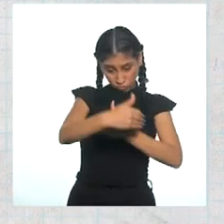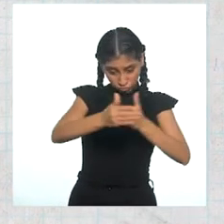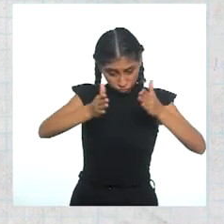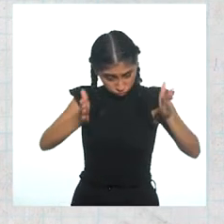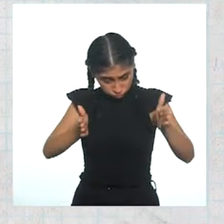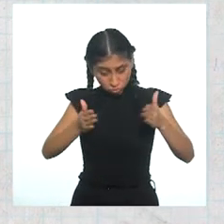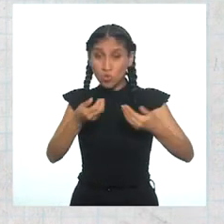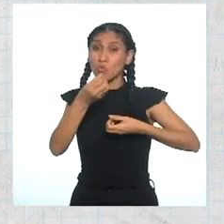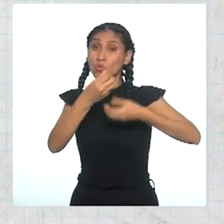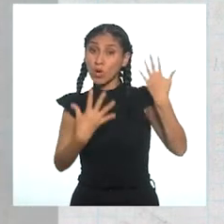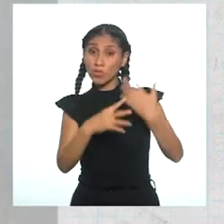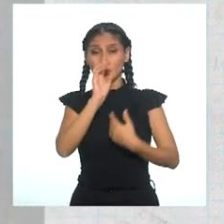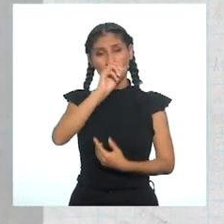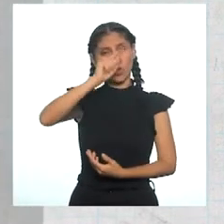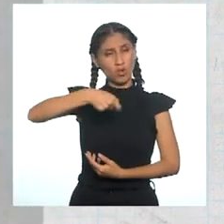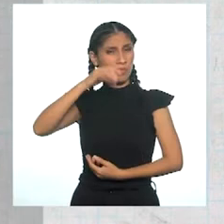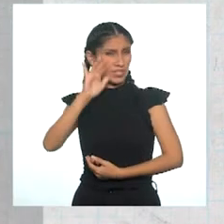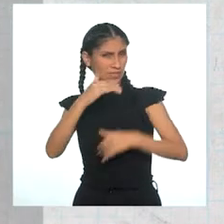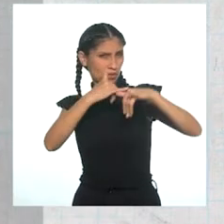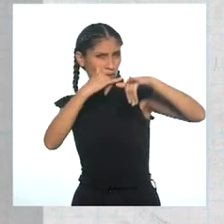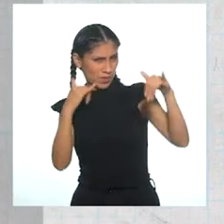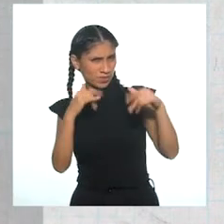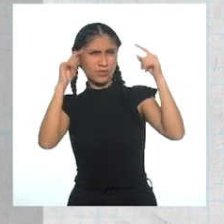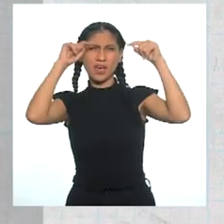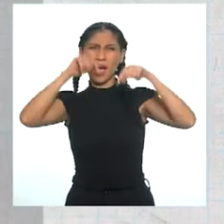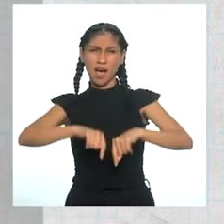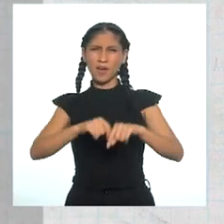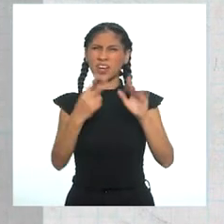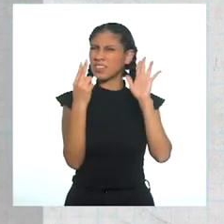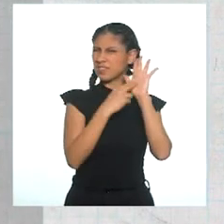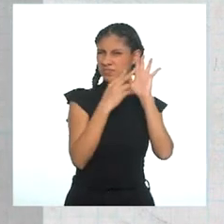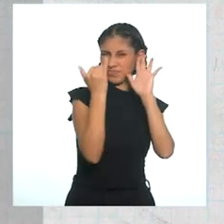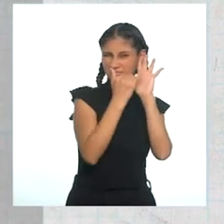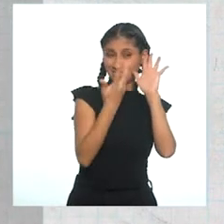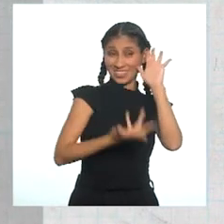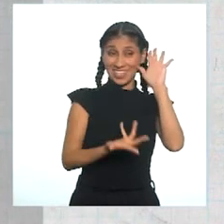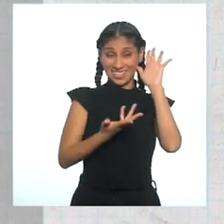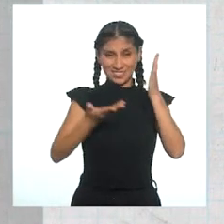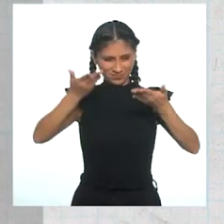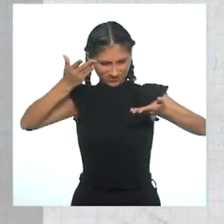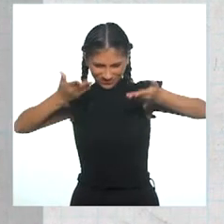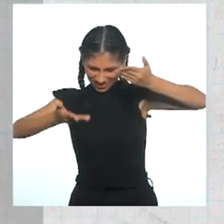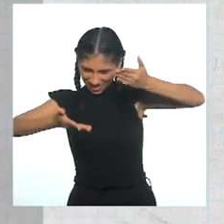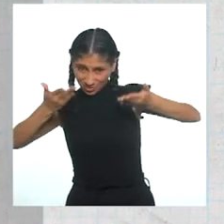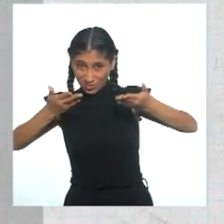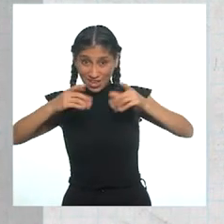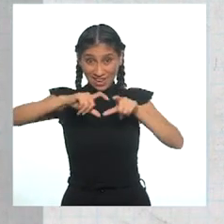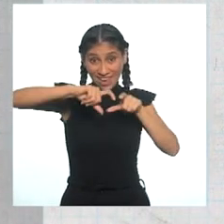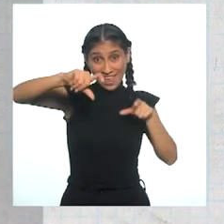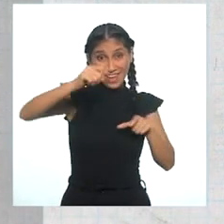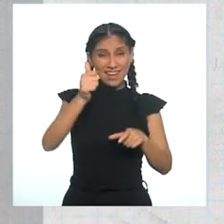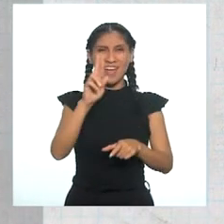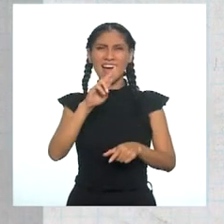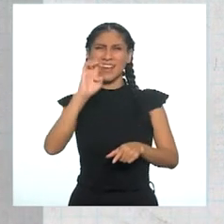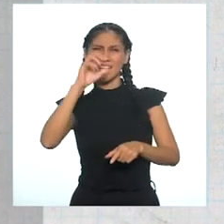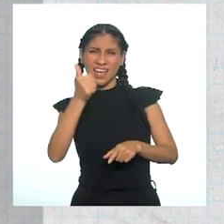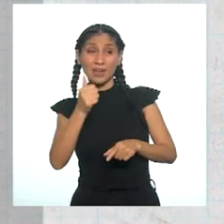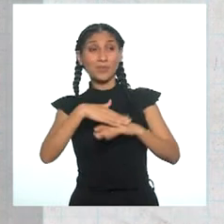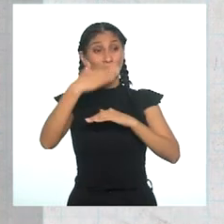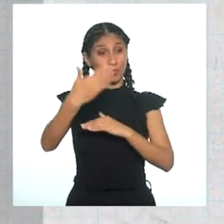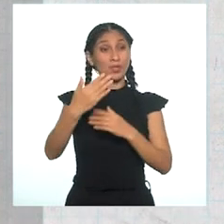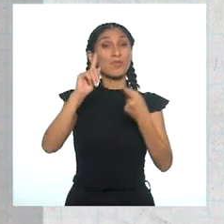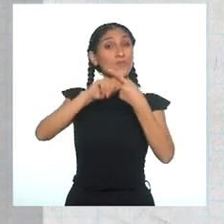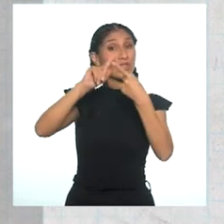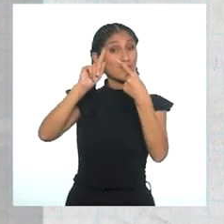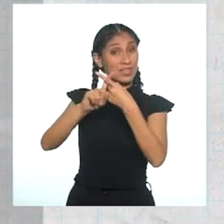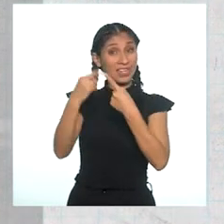cuadrado mide 0,5 metros. Ahora, solo nos queda calcular el área. Para eso multiplicamos